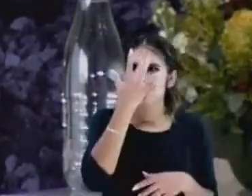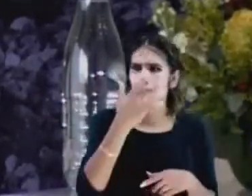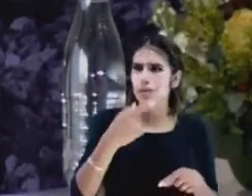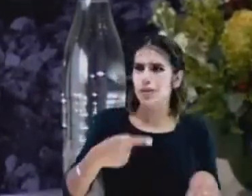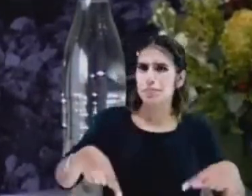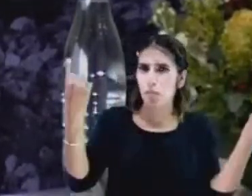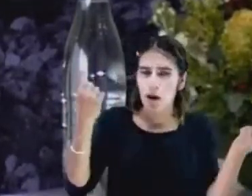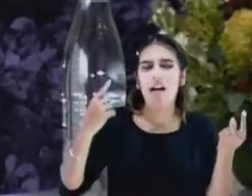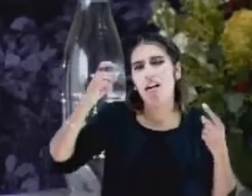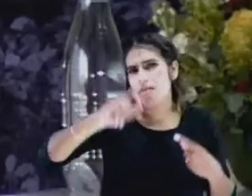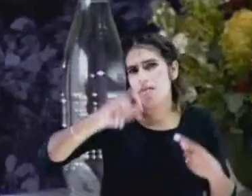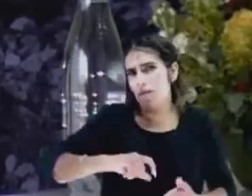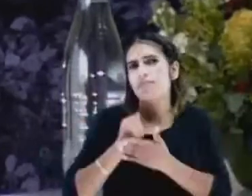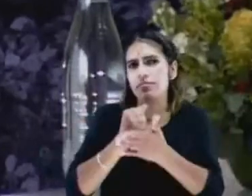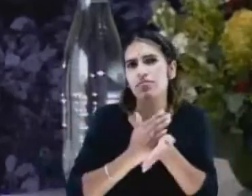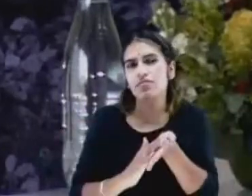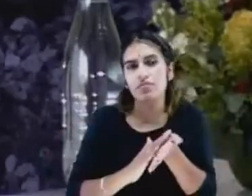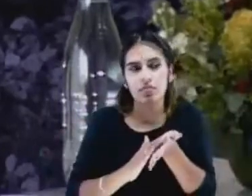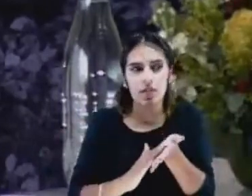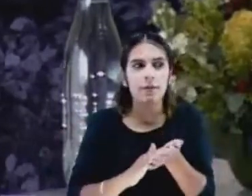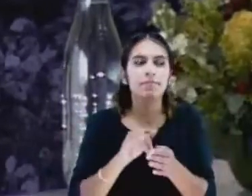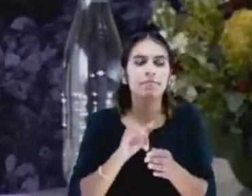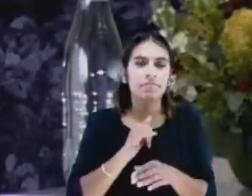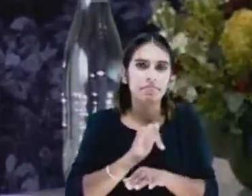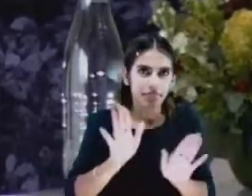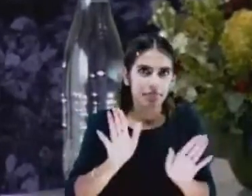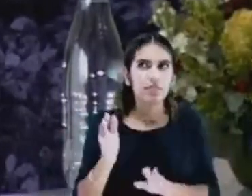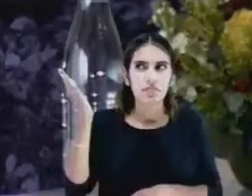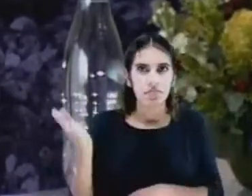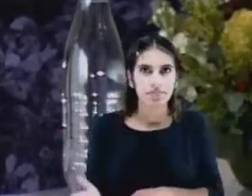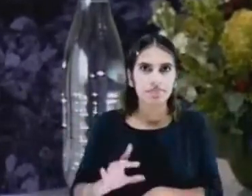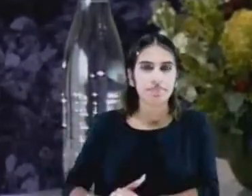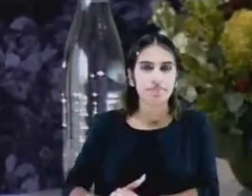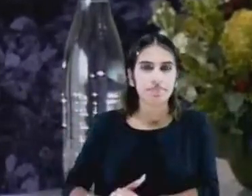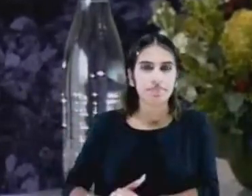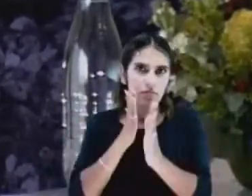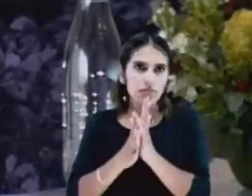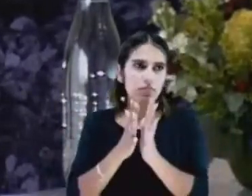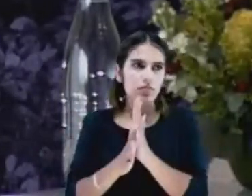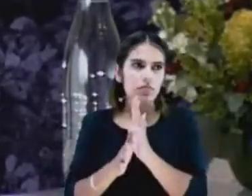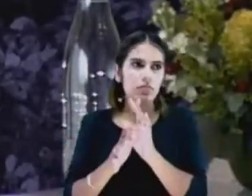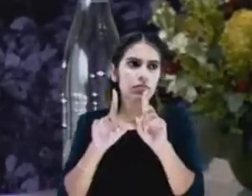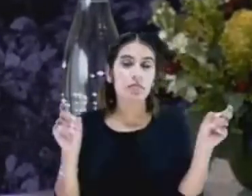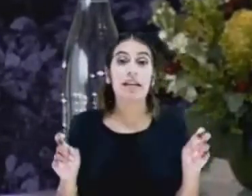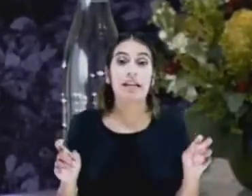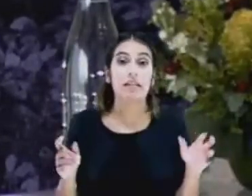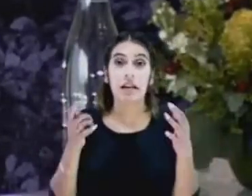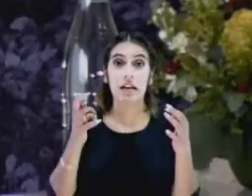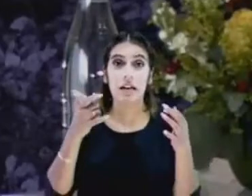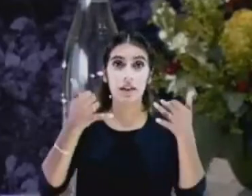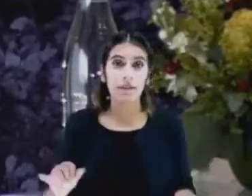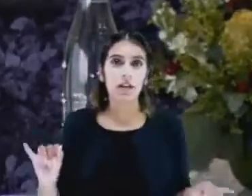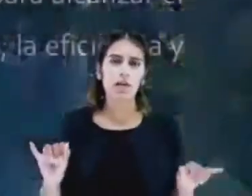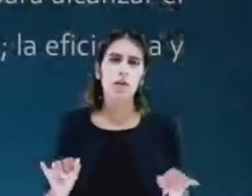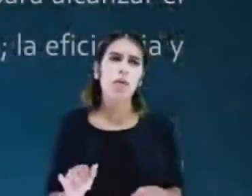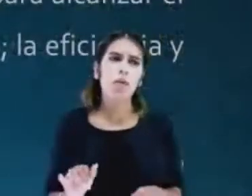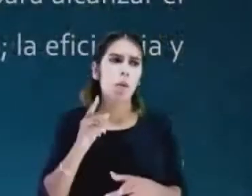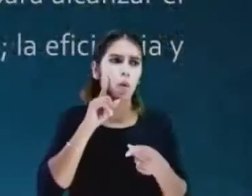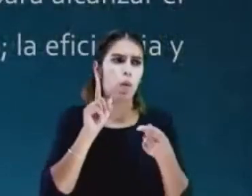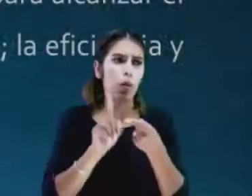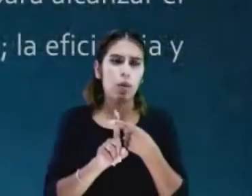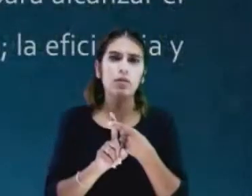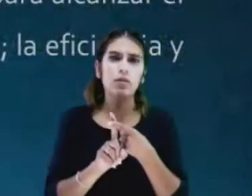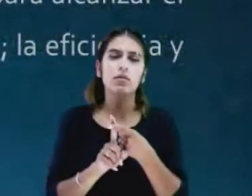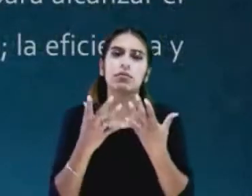su cuantía pues ya el doctor césar nos hablaron poco el tema y con esto terminó la necesidad de reforzar la